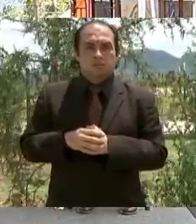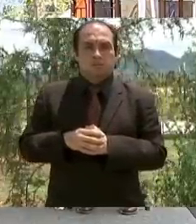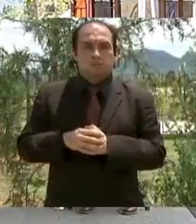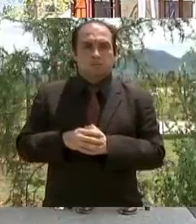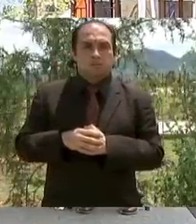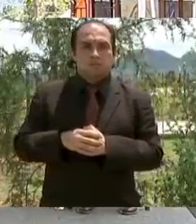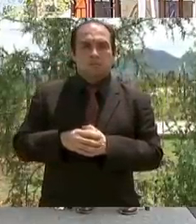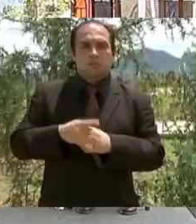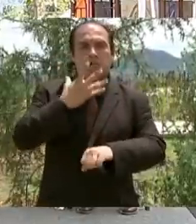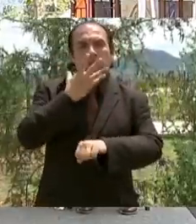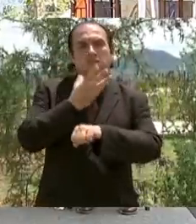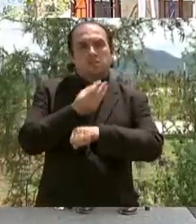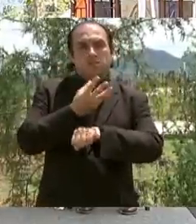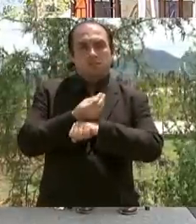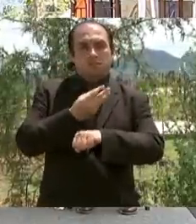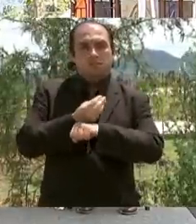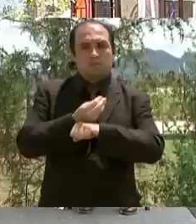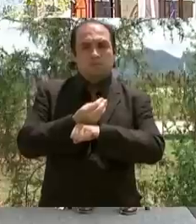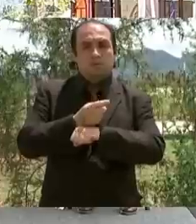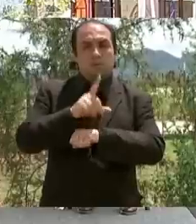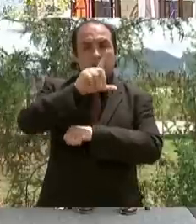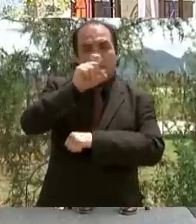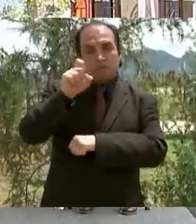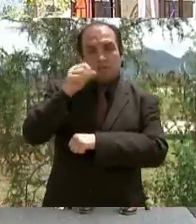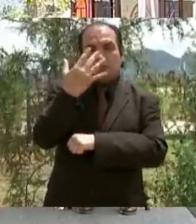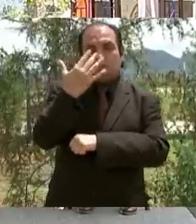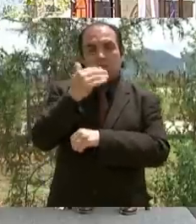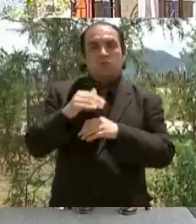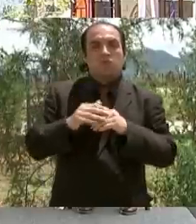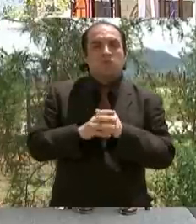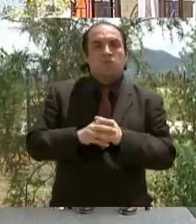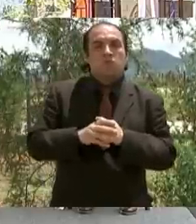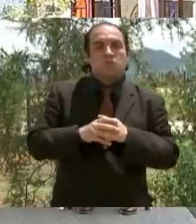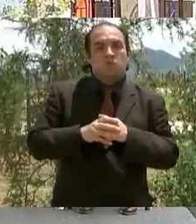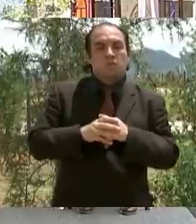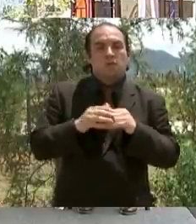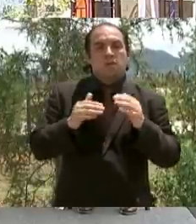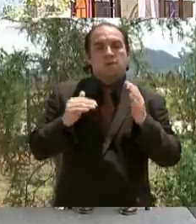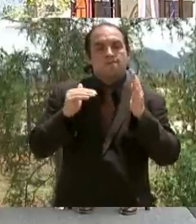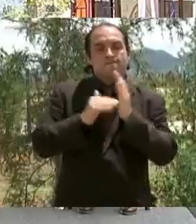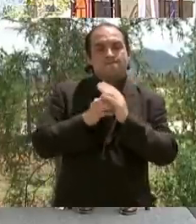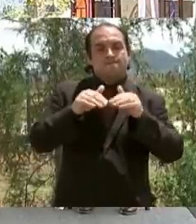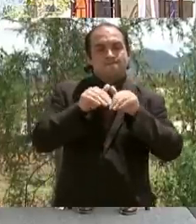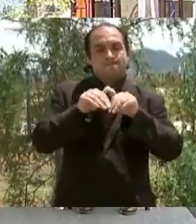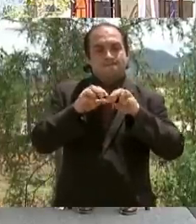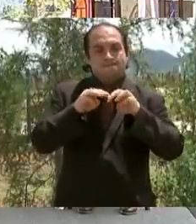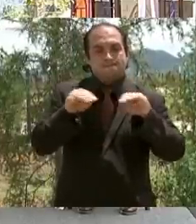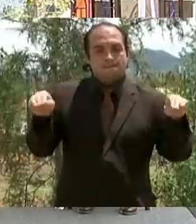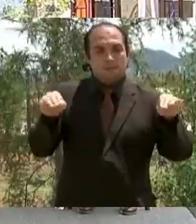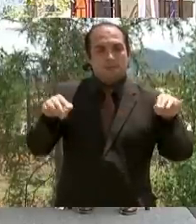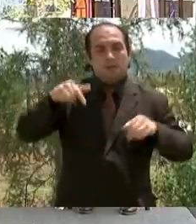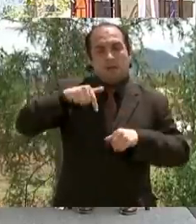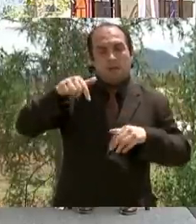de arreglar las 150 hectáreas de este parque.